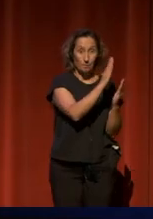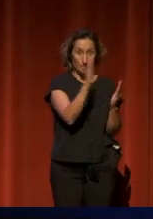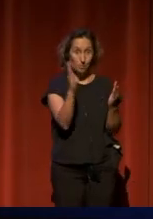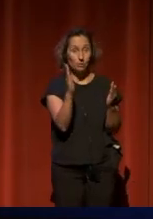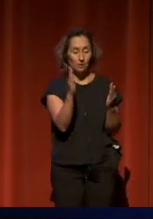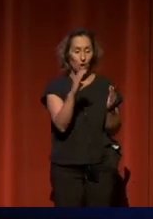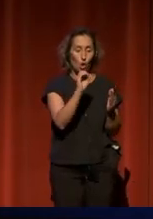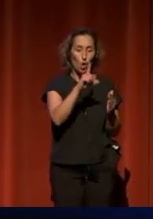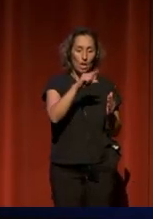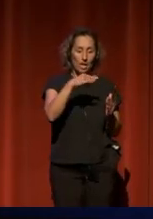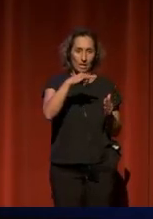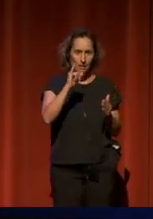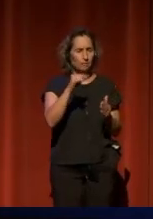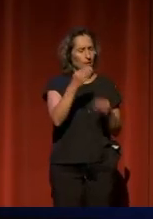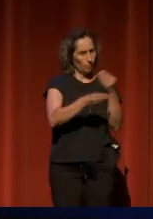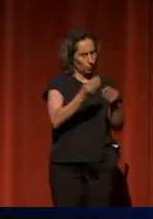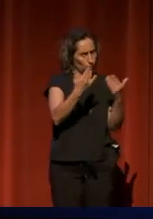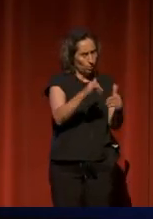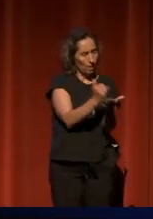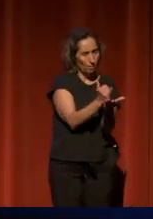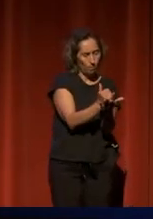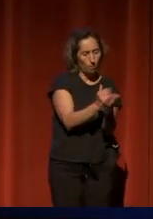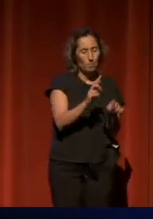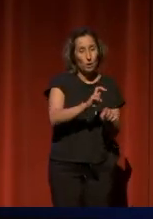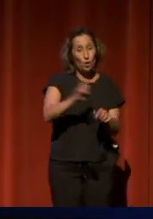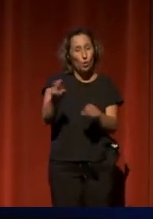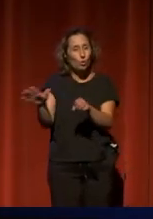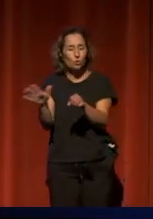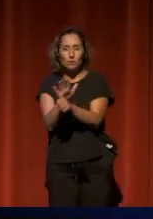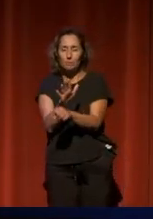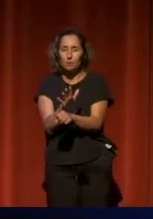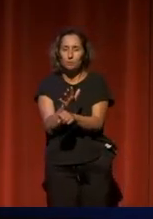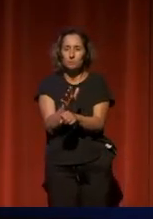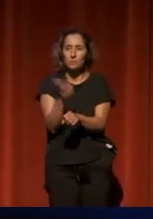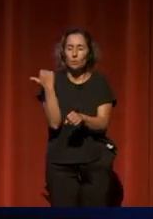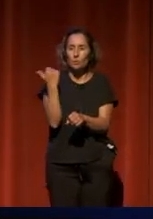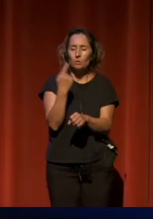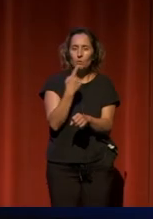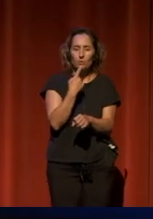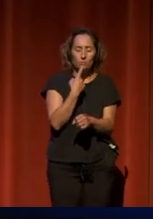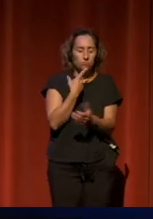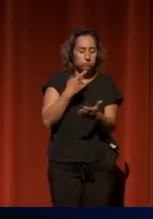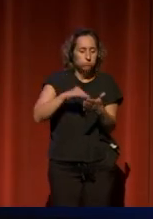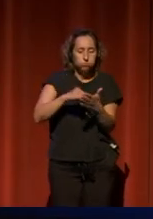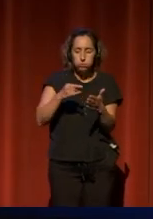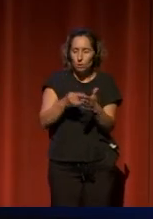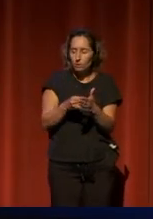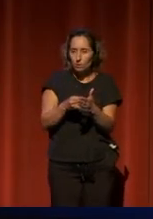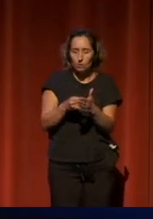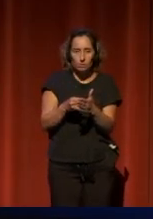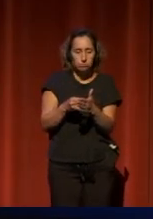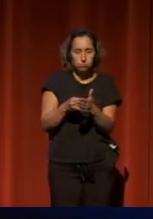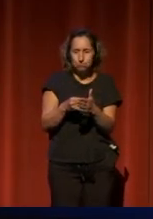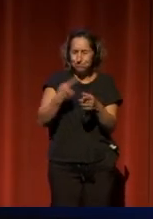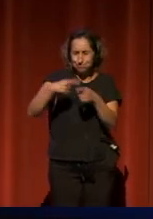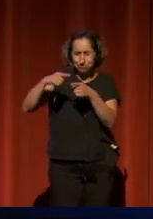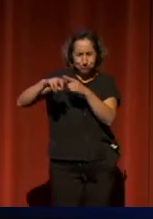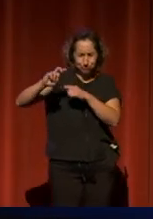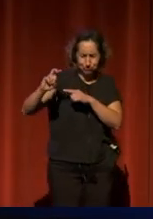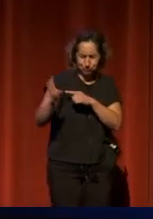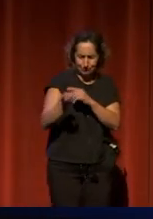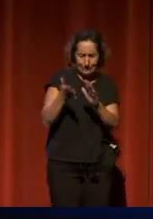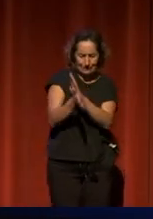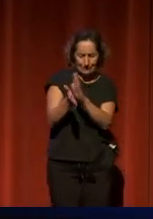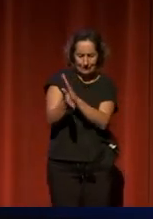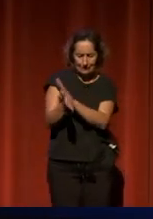collegi pero entiendo que que también en otros ámbitos Pues has contado muchísimos proyectos de diversa índole no cómo ha sido